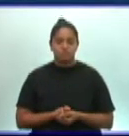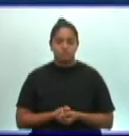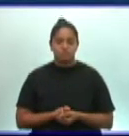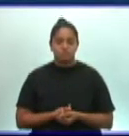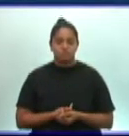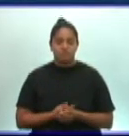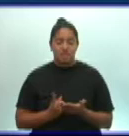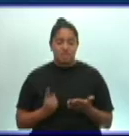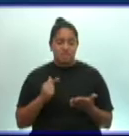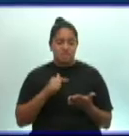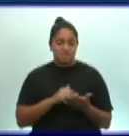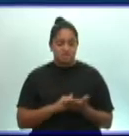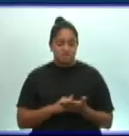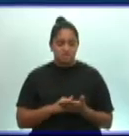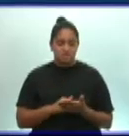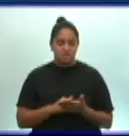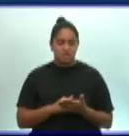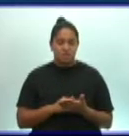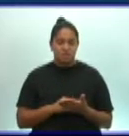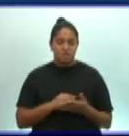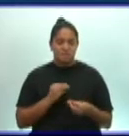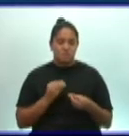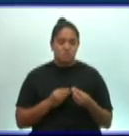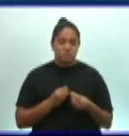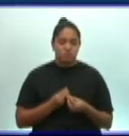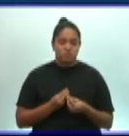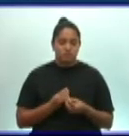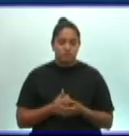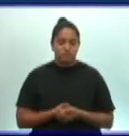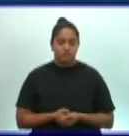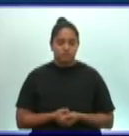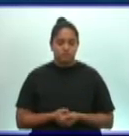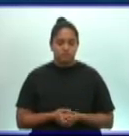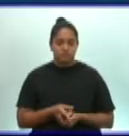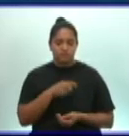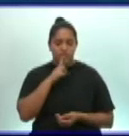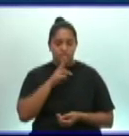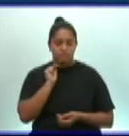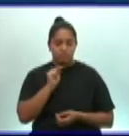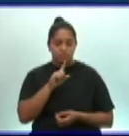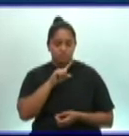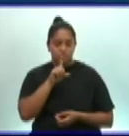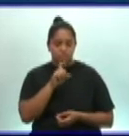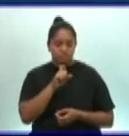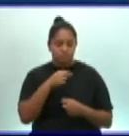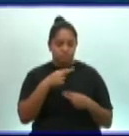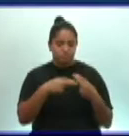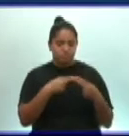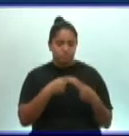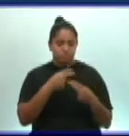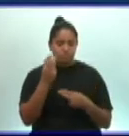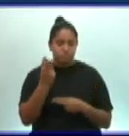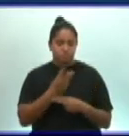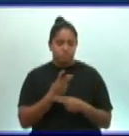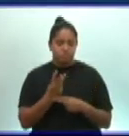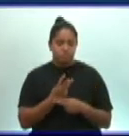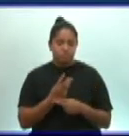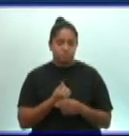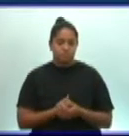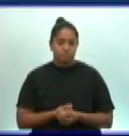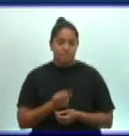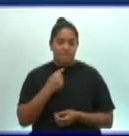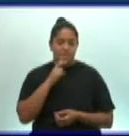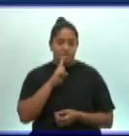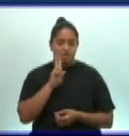directamente proporcional y es por ello que damos estas respuestas a estas preguntas que nos están haciendo en esta tercera de la